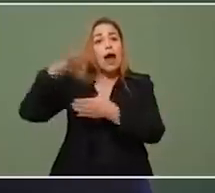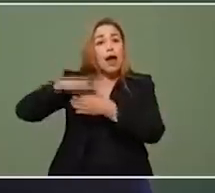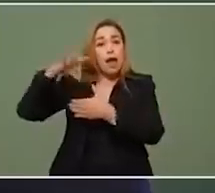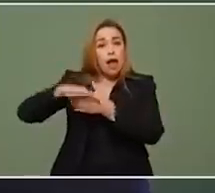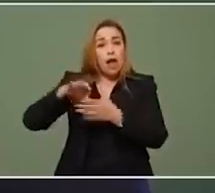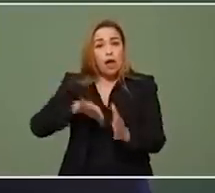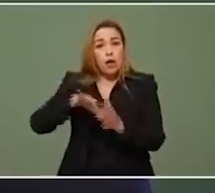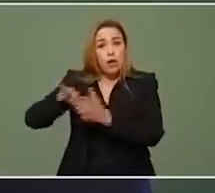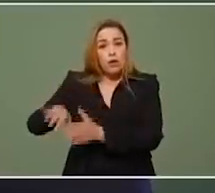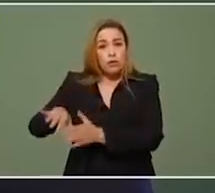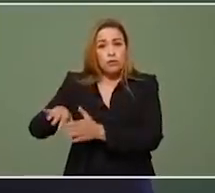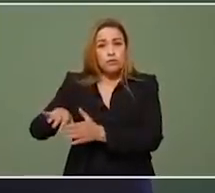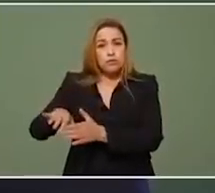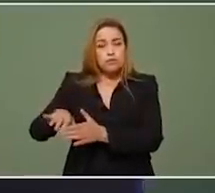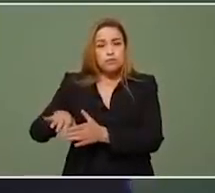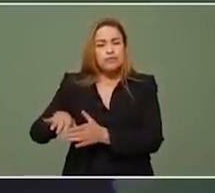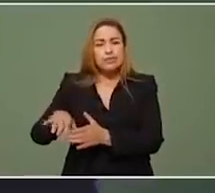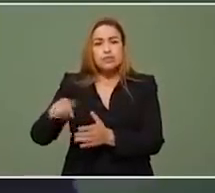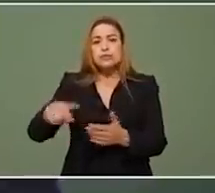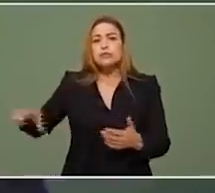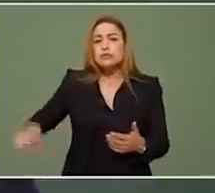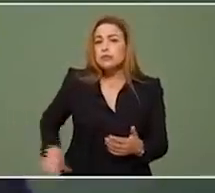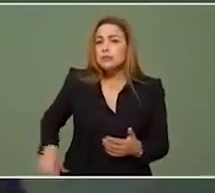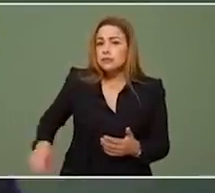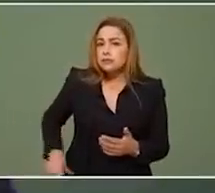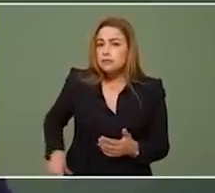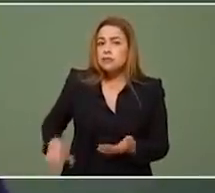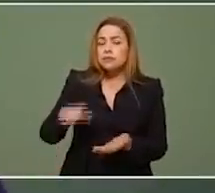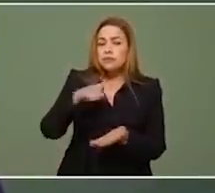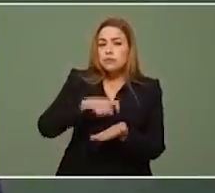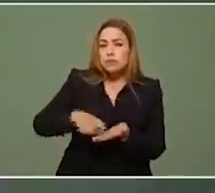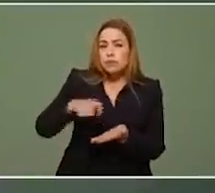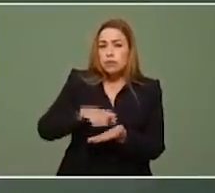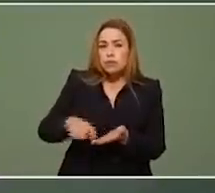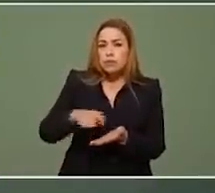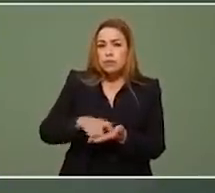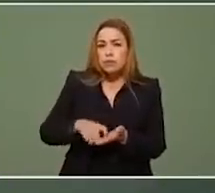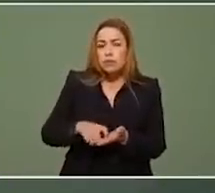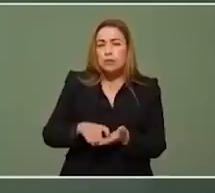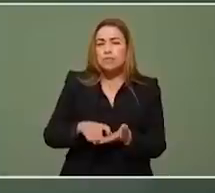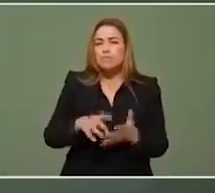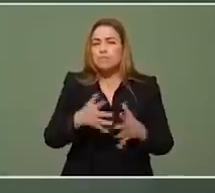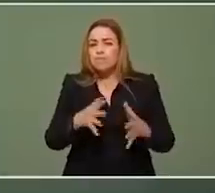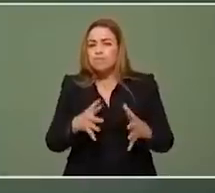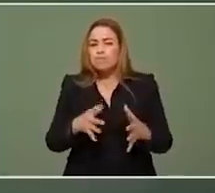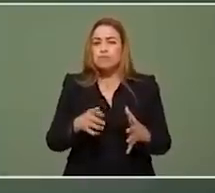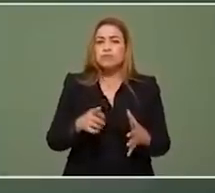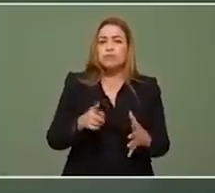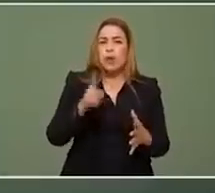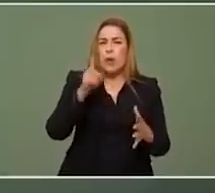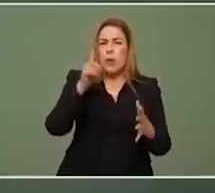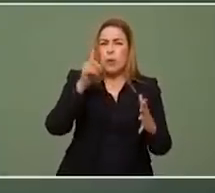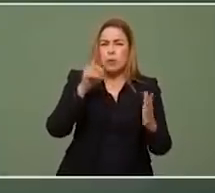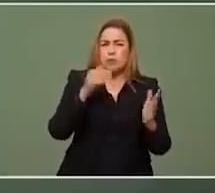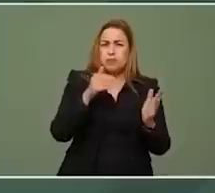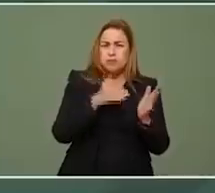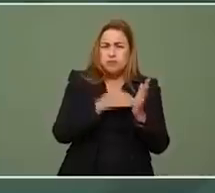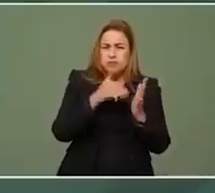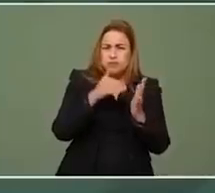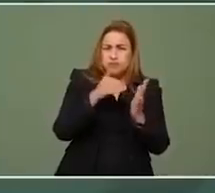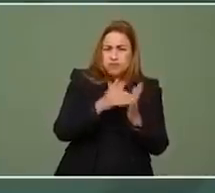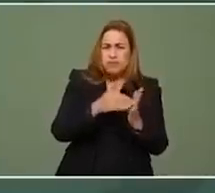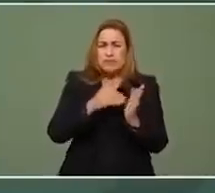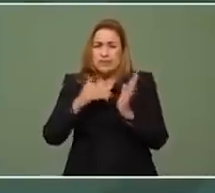en general el gobierno compra como un billón de pesos al